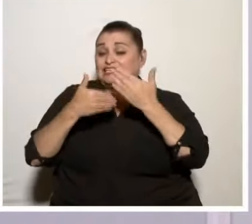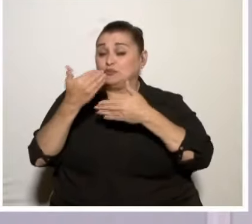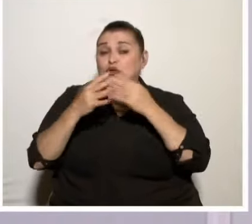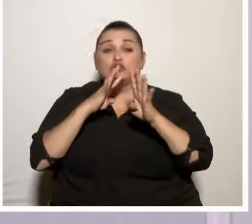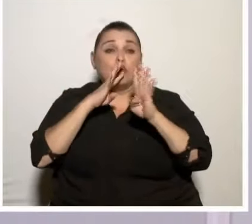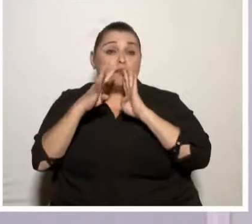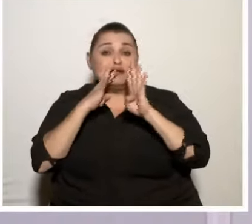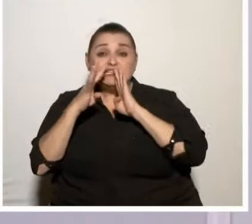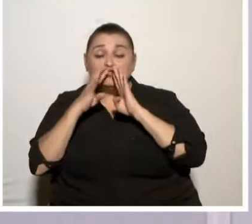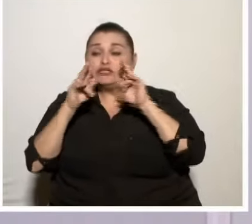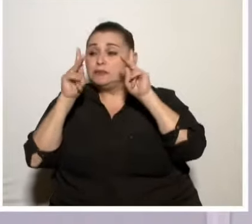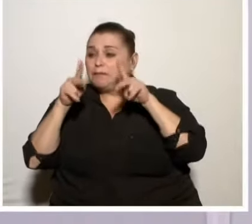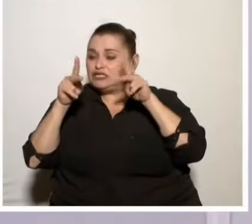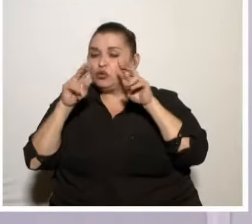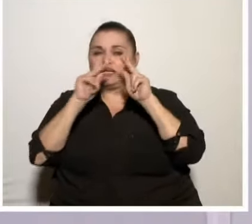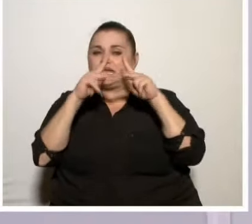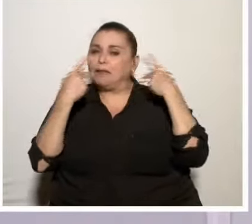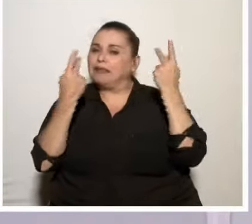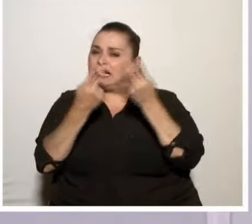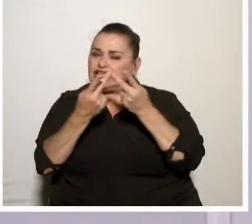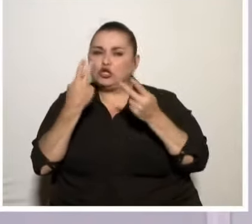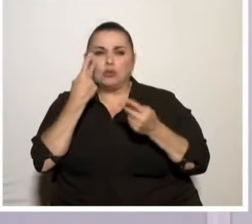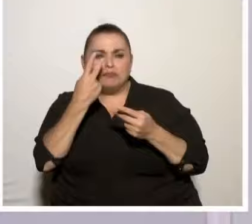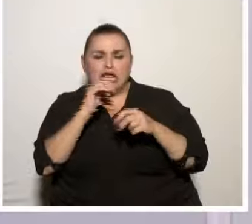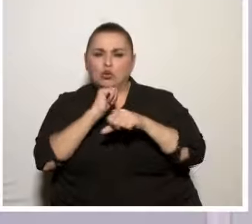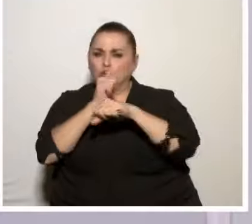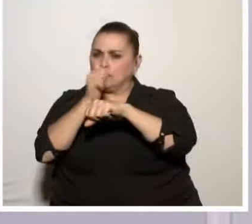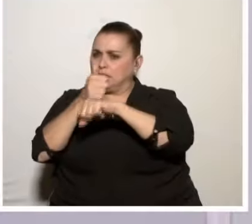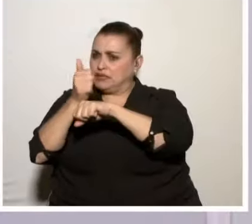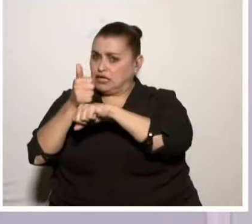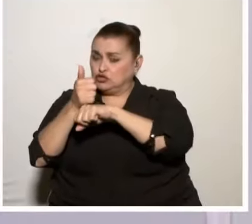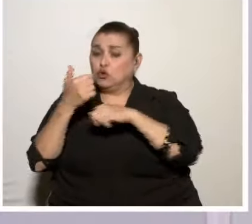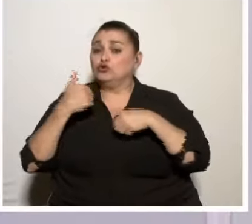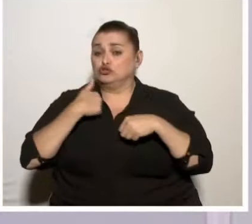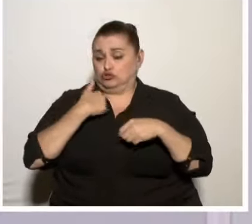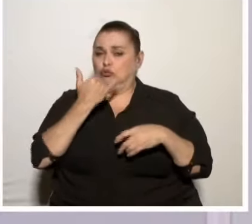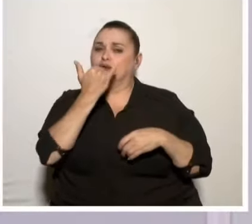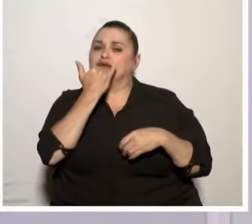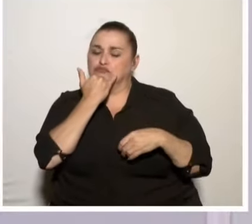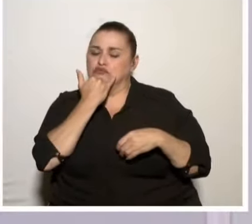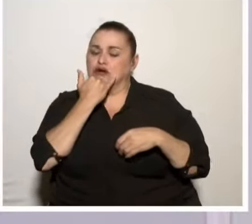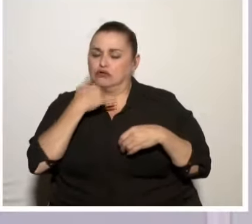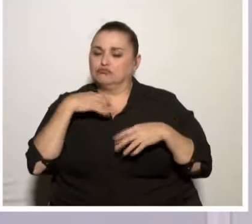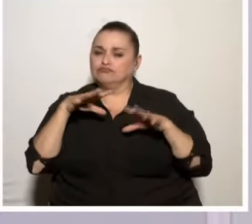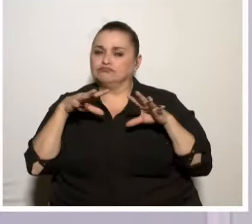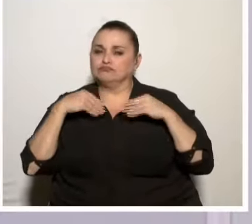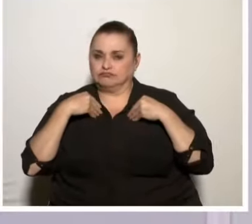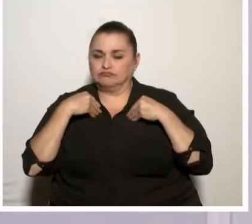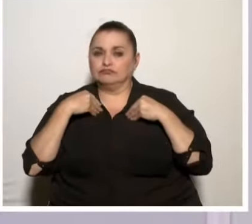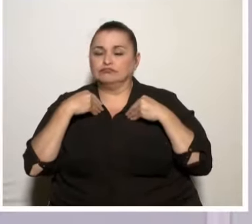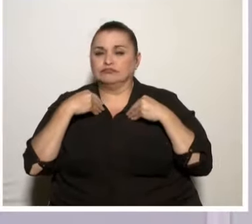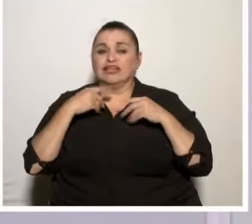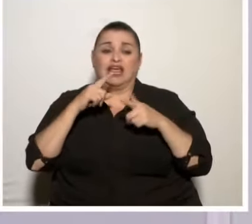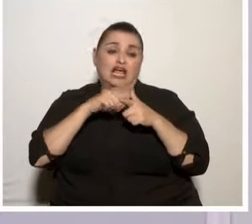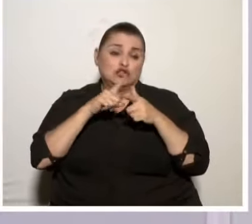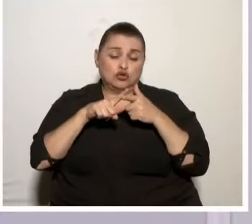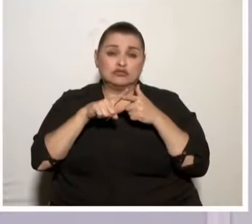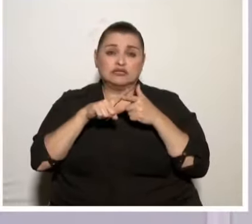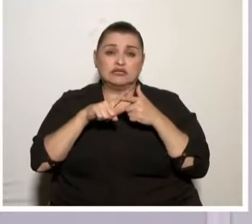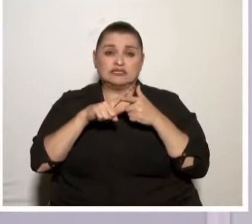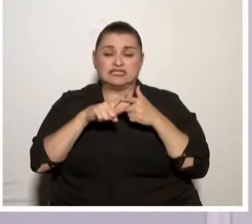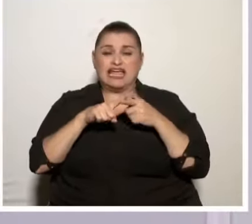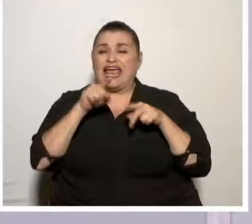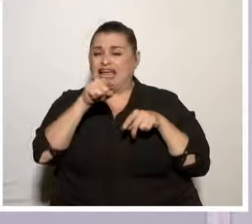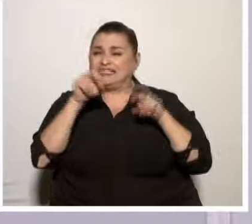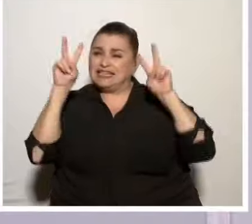con gente de mi partido y viendo la implementación, me he dado cuenta que estaba equivocado. Y entonces es